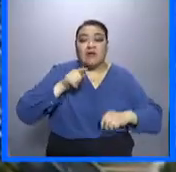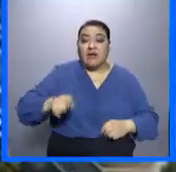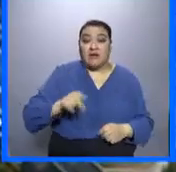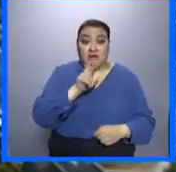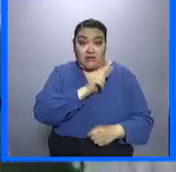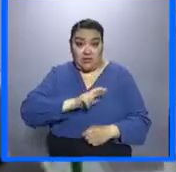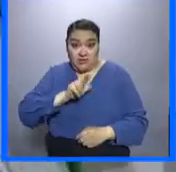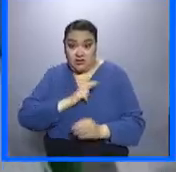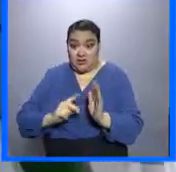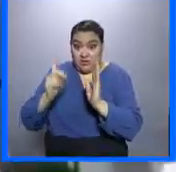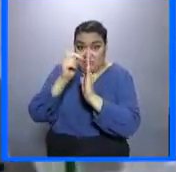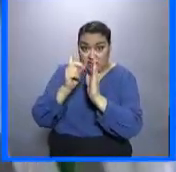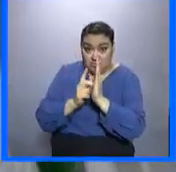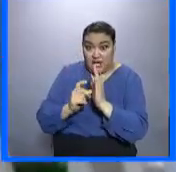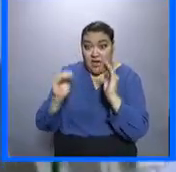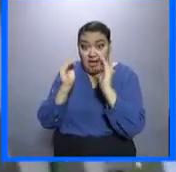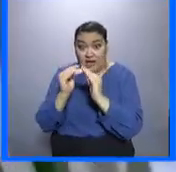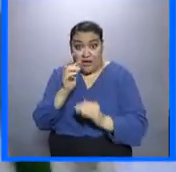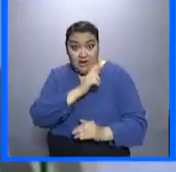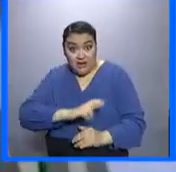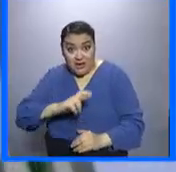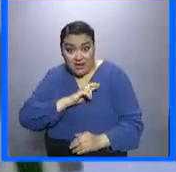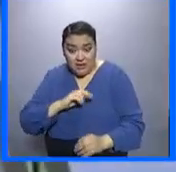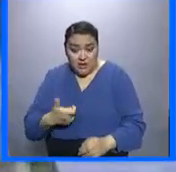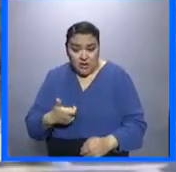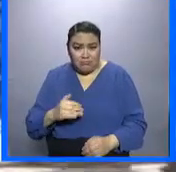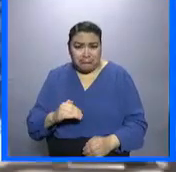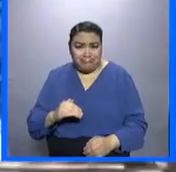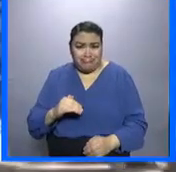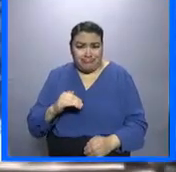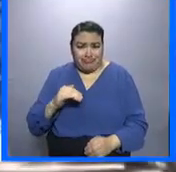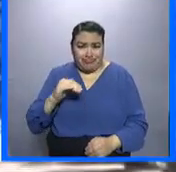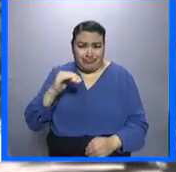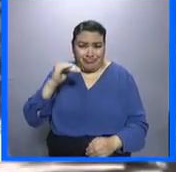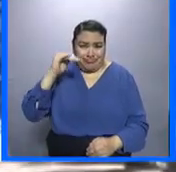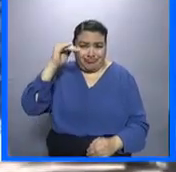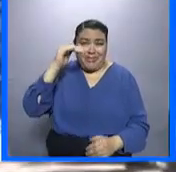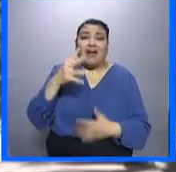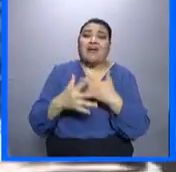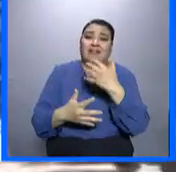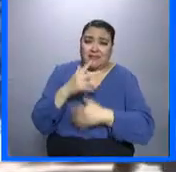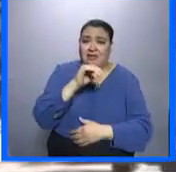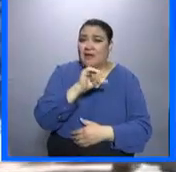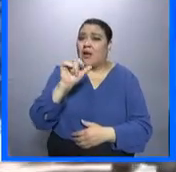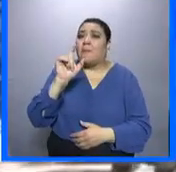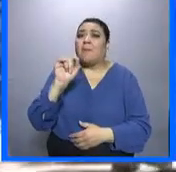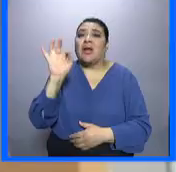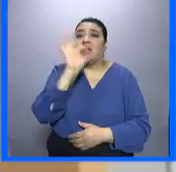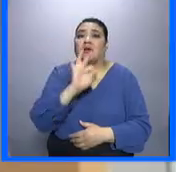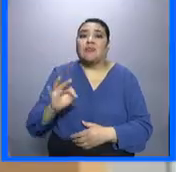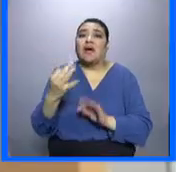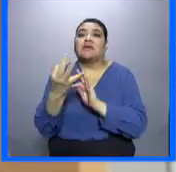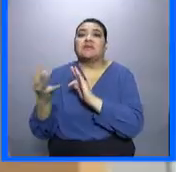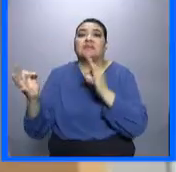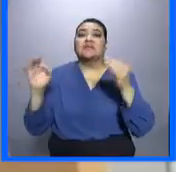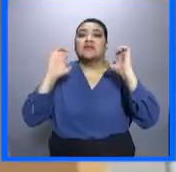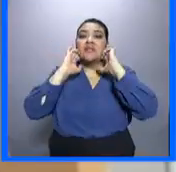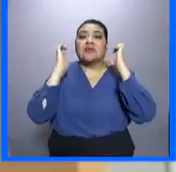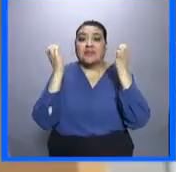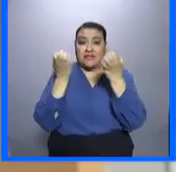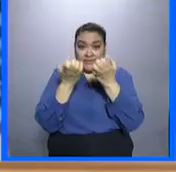tanto en departamentos como en casas, han subido entre 15 y 20% en las zonas cercanas al Estadio